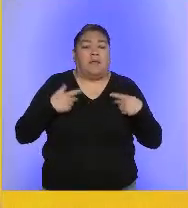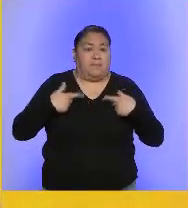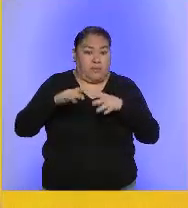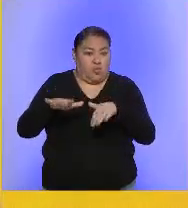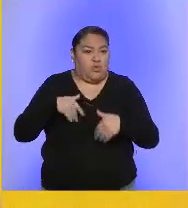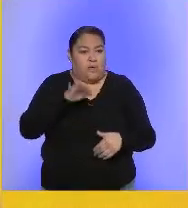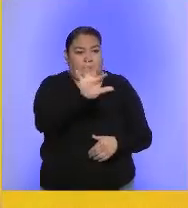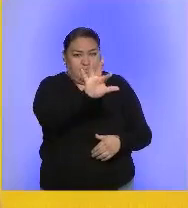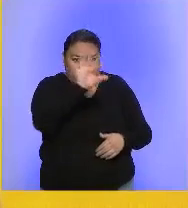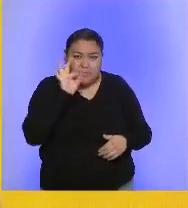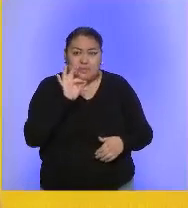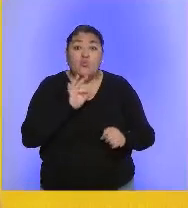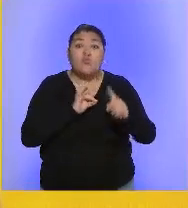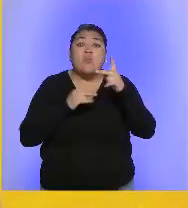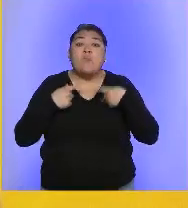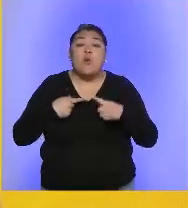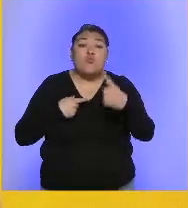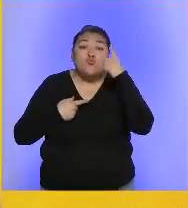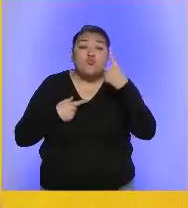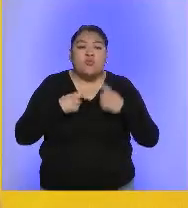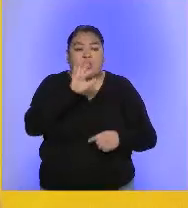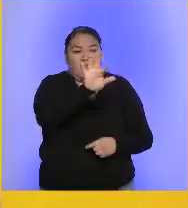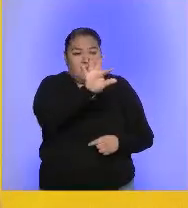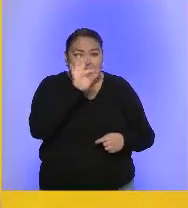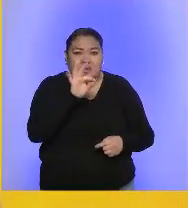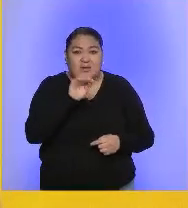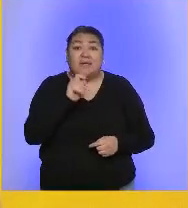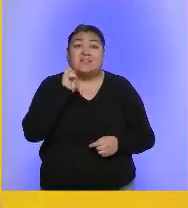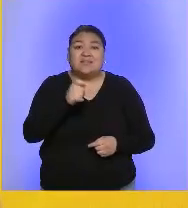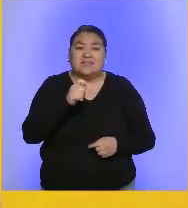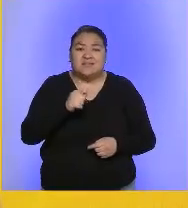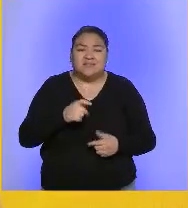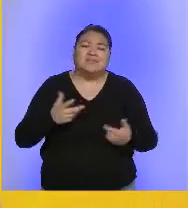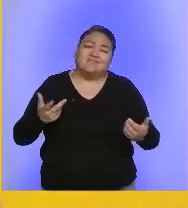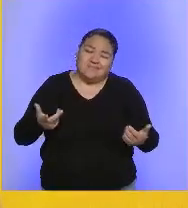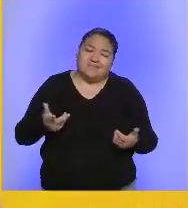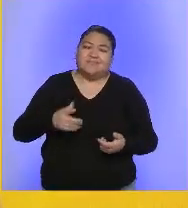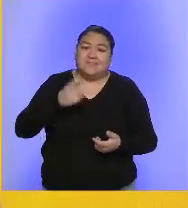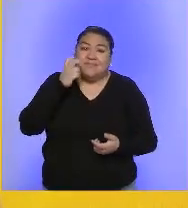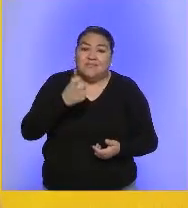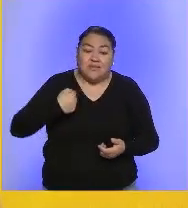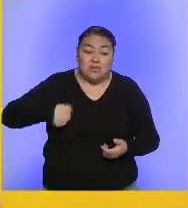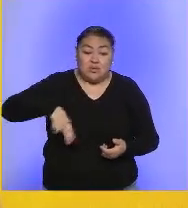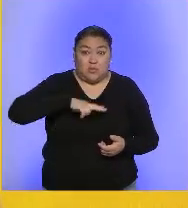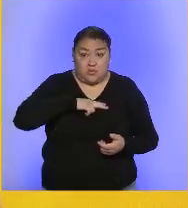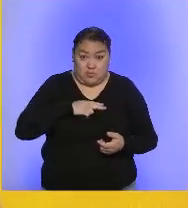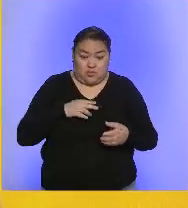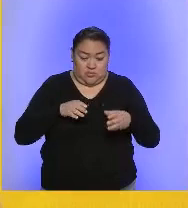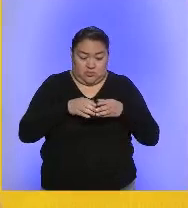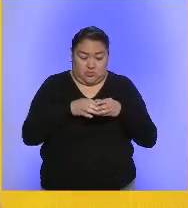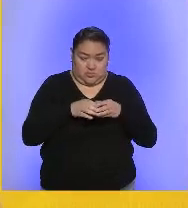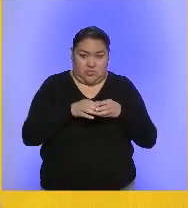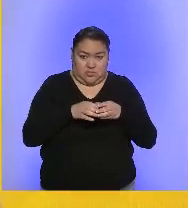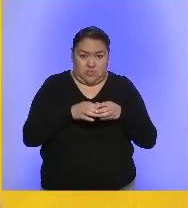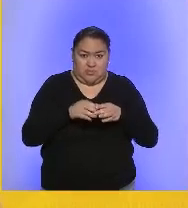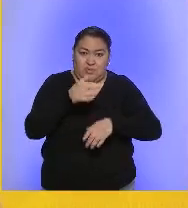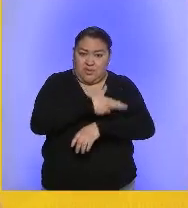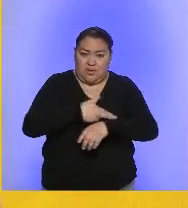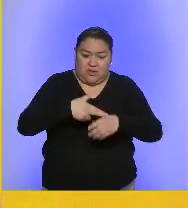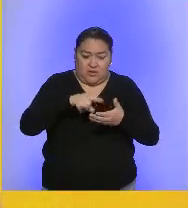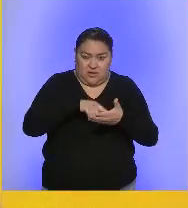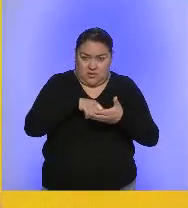este federalismo judicial, nosotros, los órganos electorales a nivel local, a veces